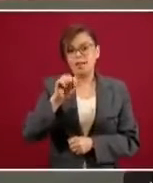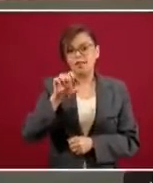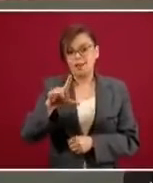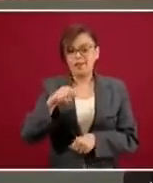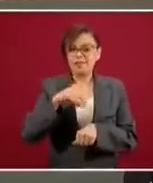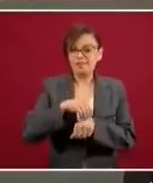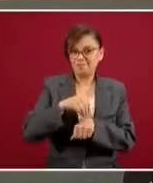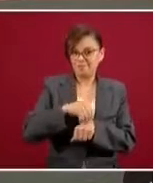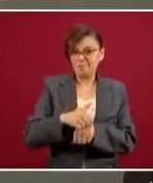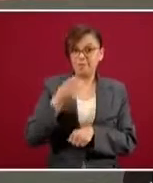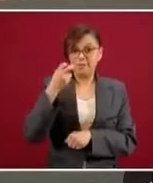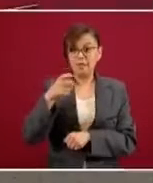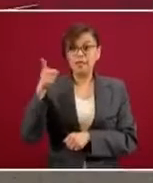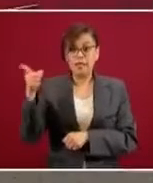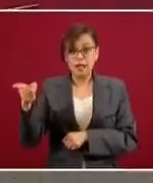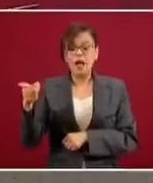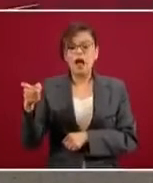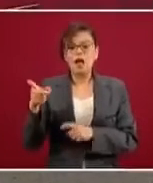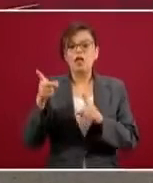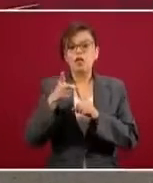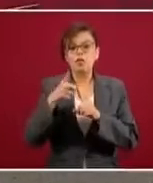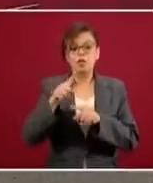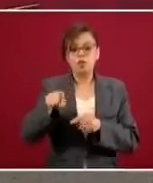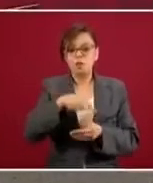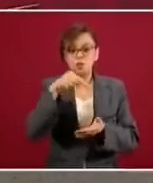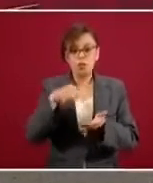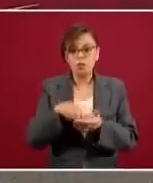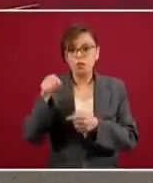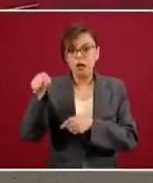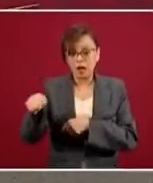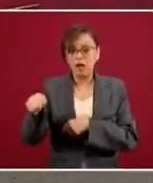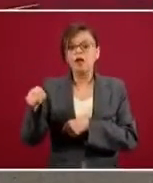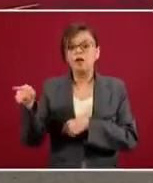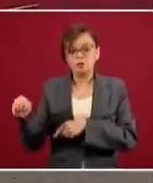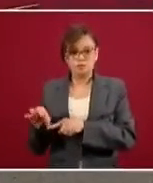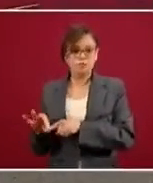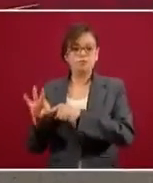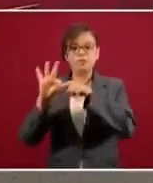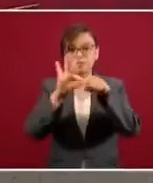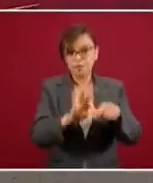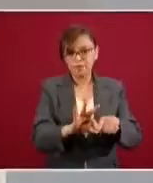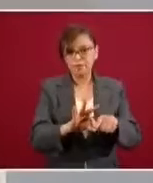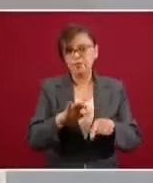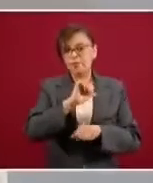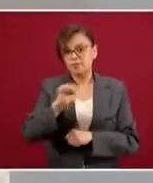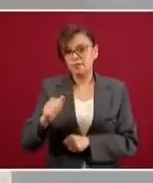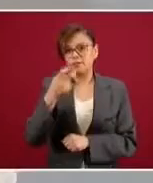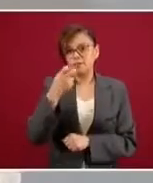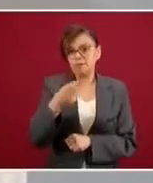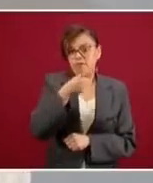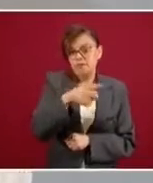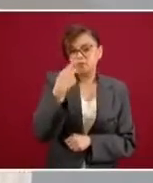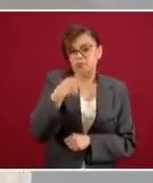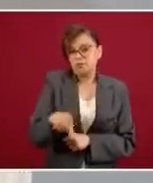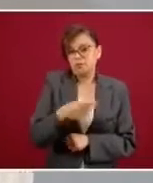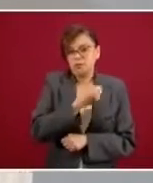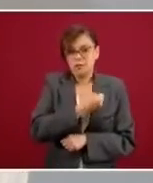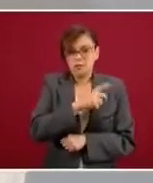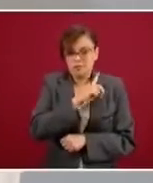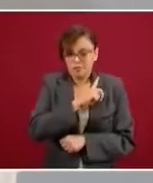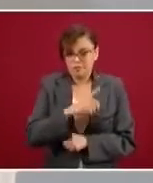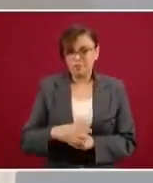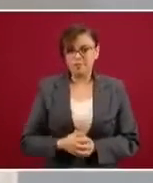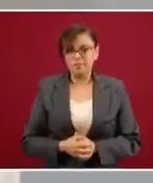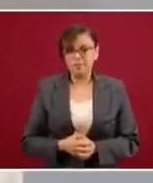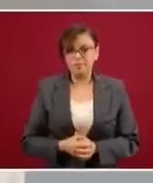Locatel hace la transferencia a la unidad especializada de los servicios de salud de la Ciudad de México y el personal